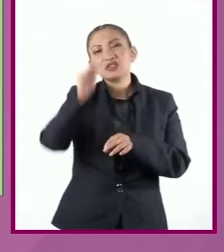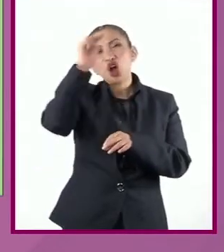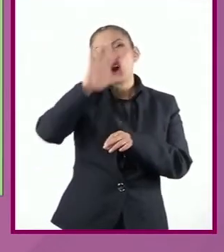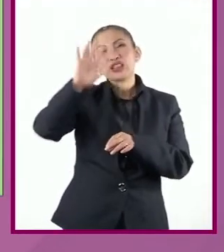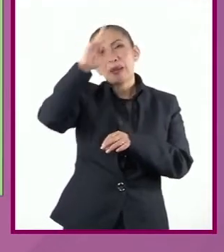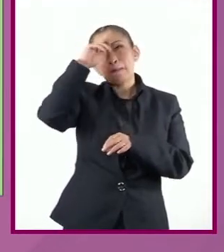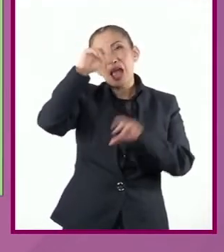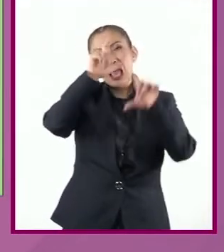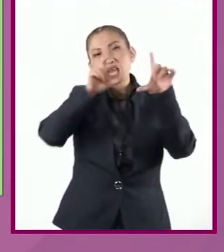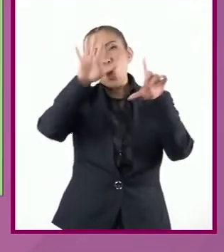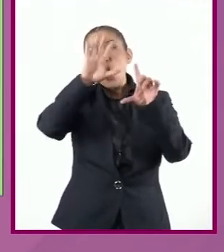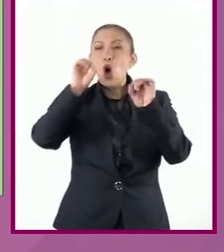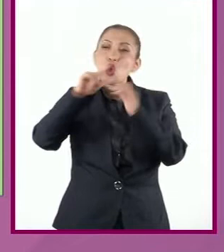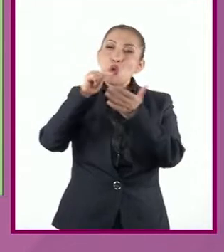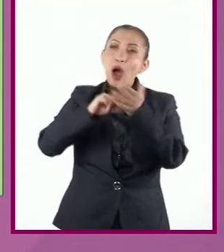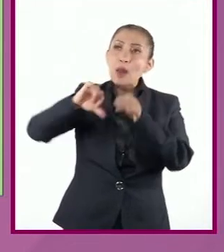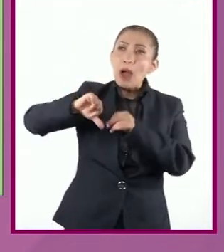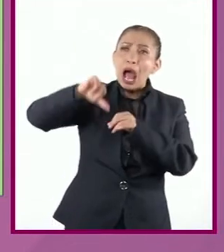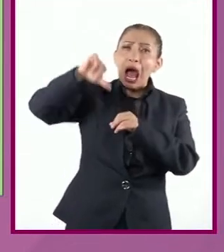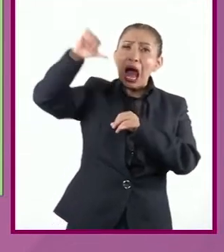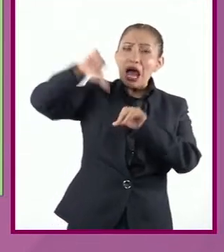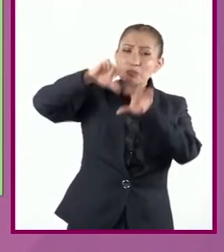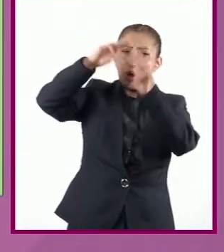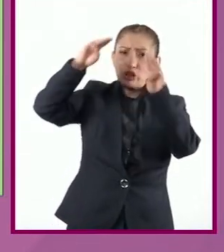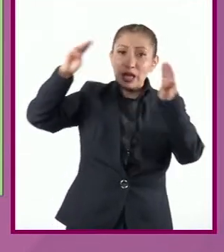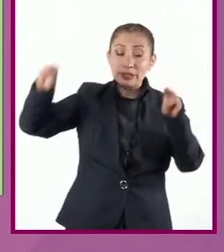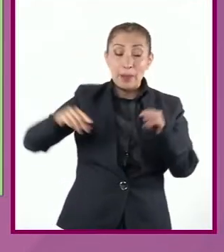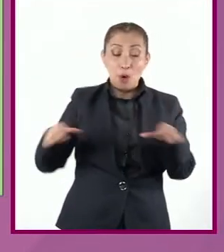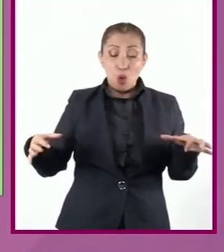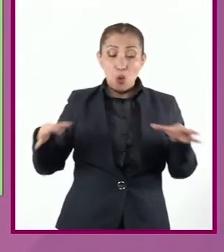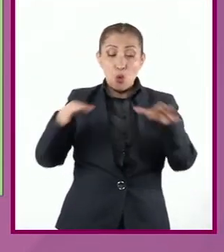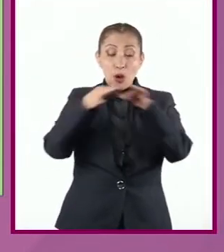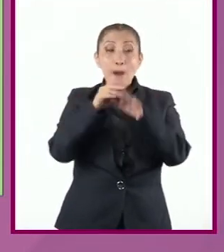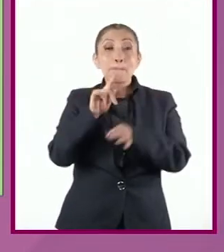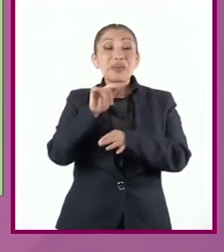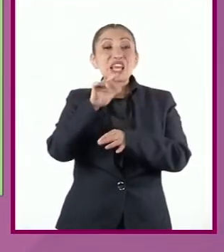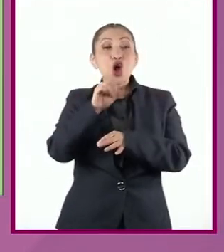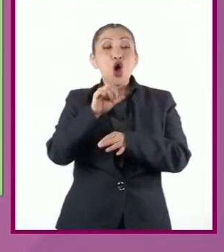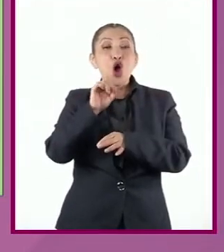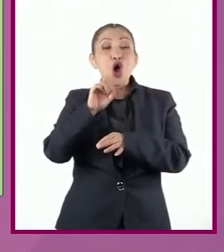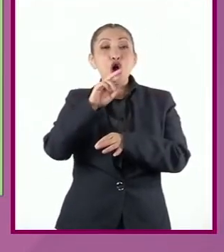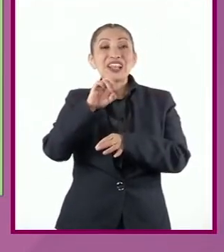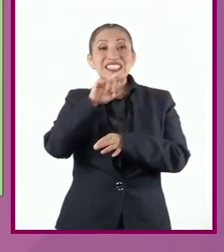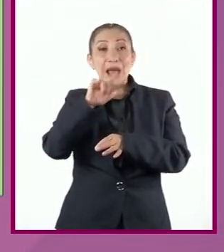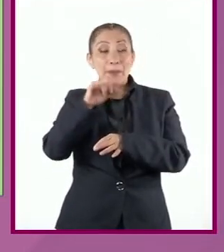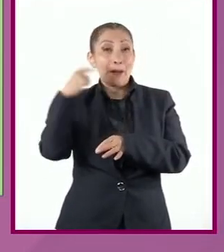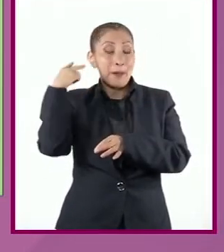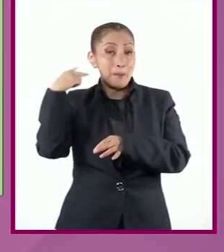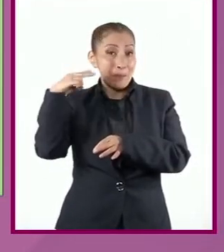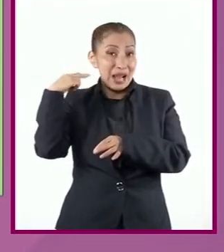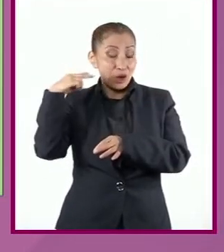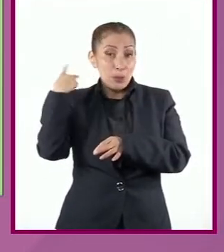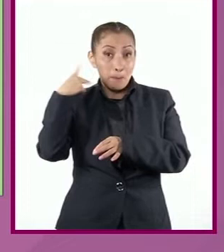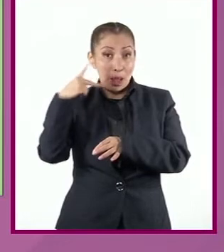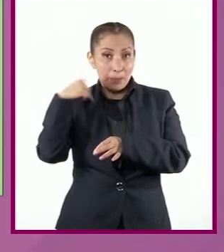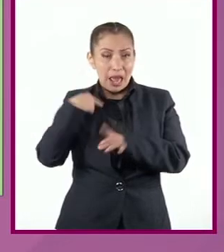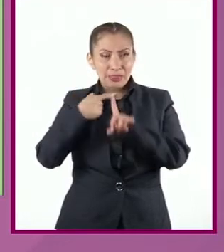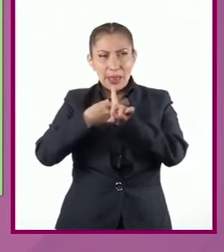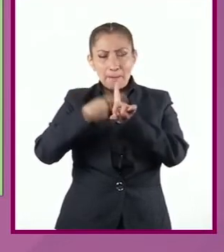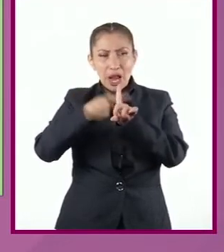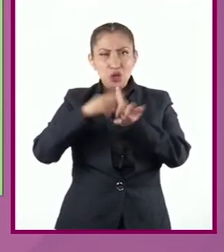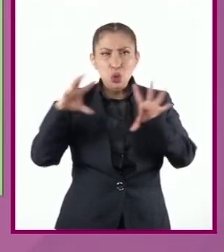nuestro país o en los lugares altos. En el pico de Orizaba, en los estados de Puebla y Veracruz, es común una